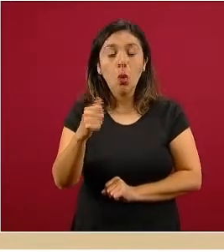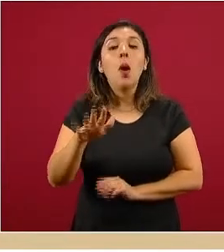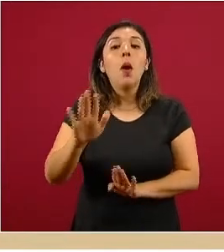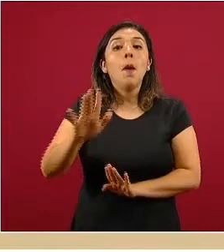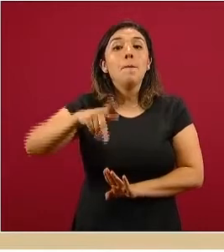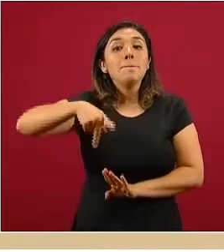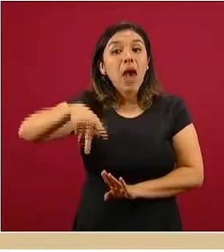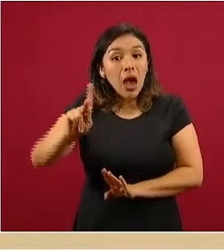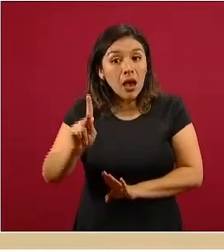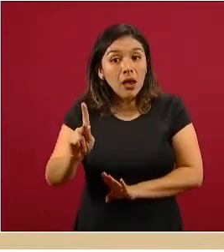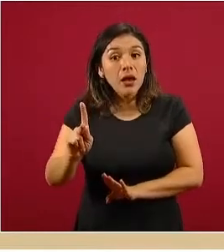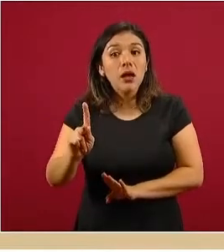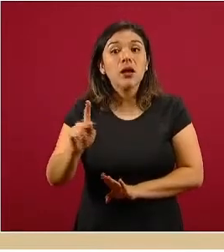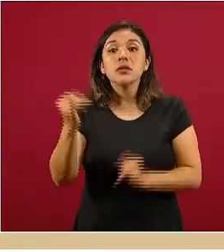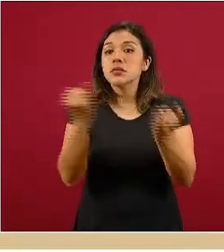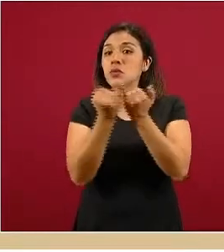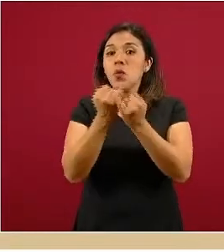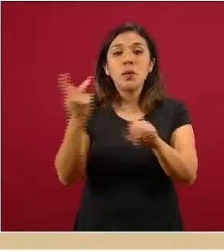siguiente, por favor.